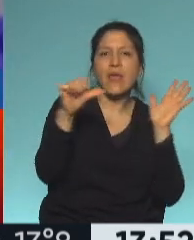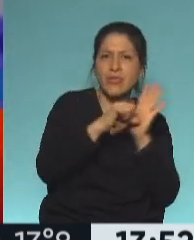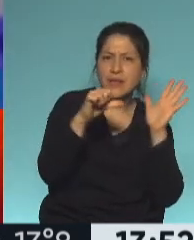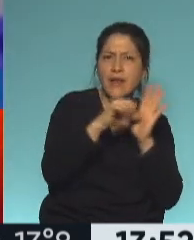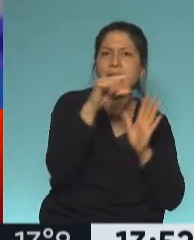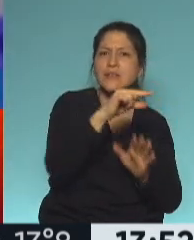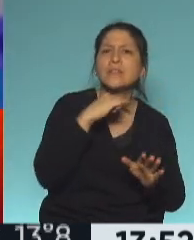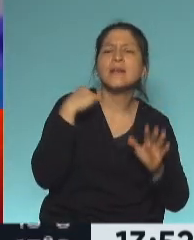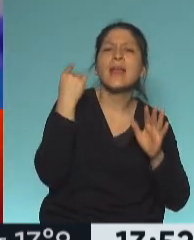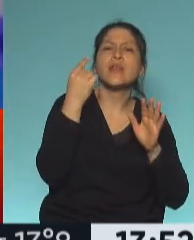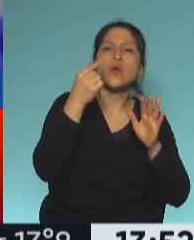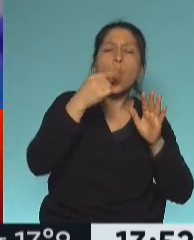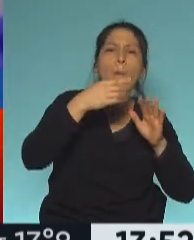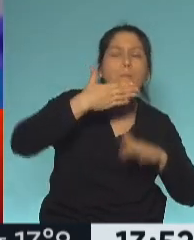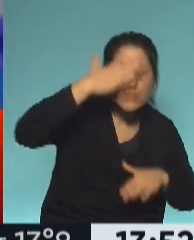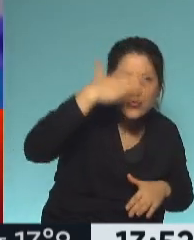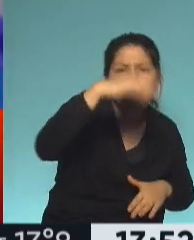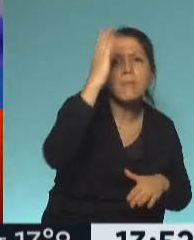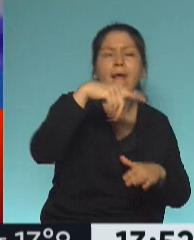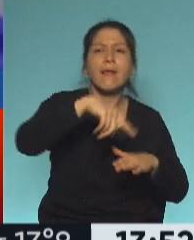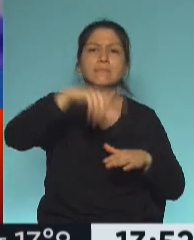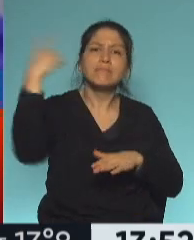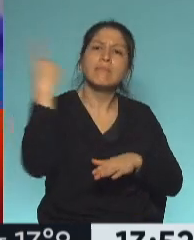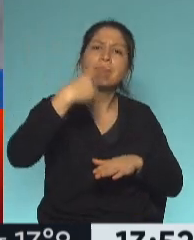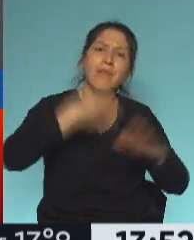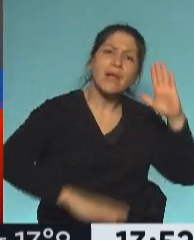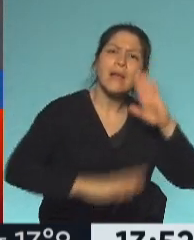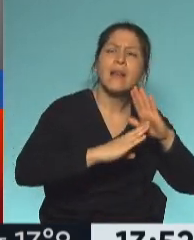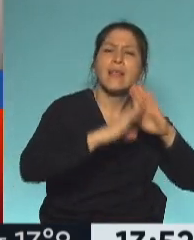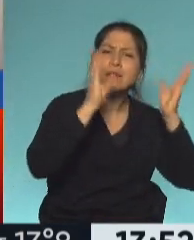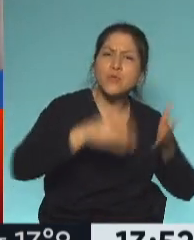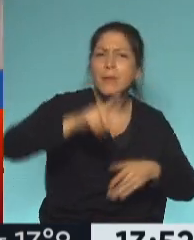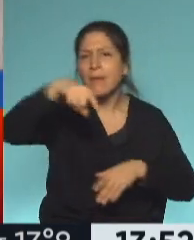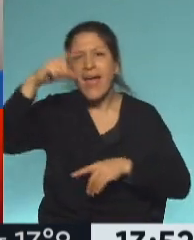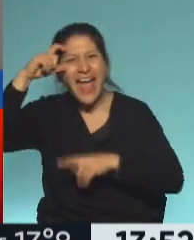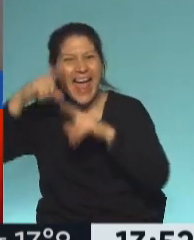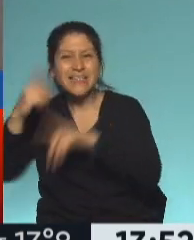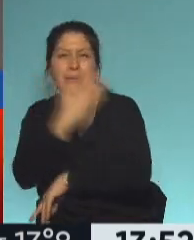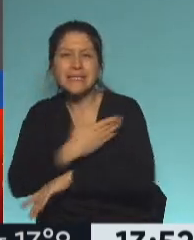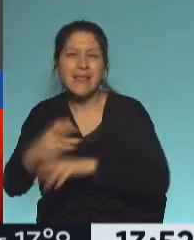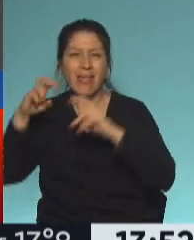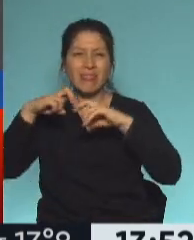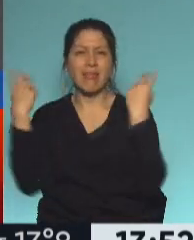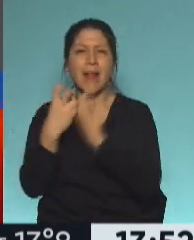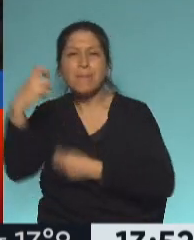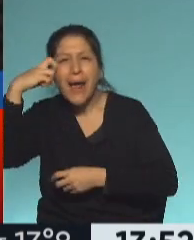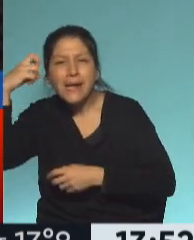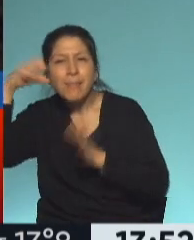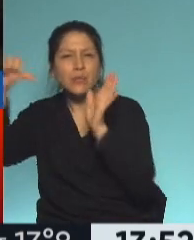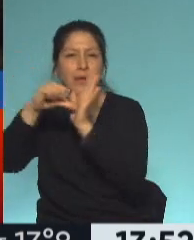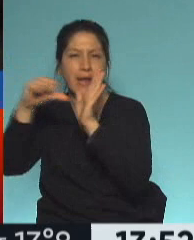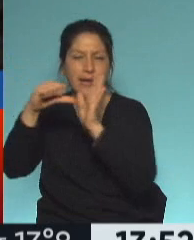clérigo musulmán de línea dura designado por el líder supremo Ali Khamenei, y el expresidente del Parlamento iraní, Ali